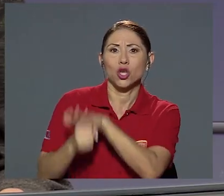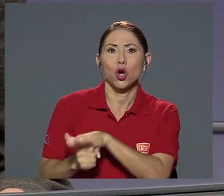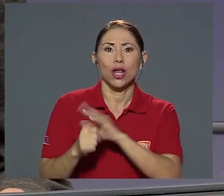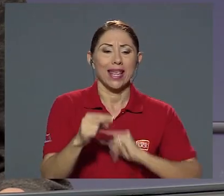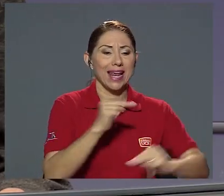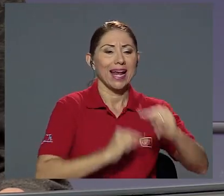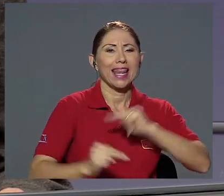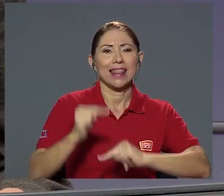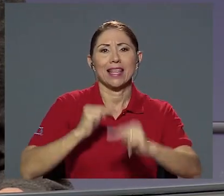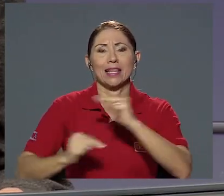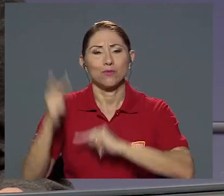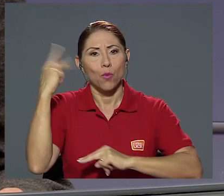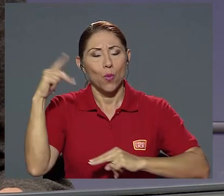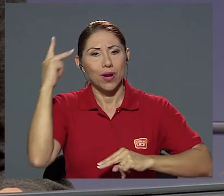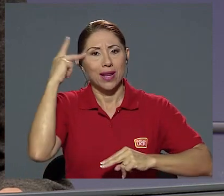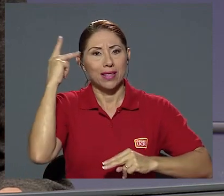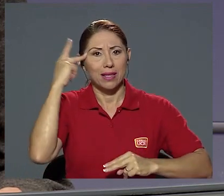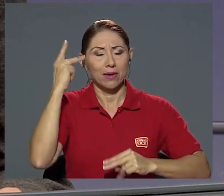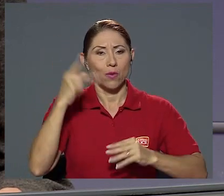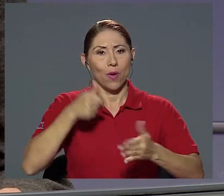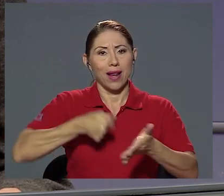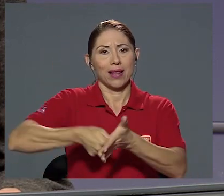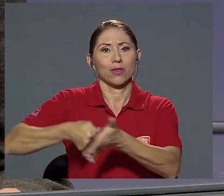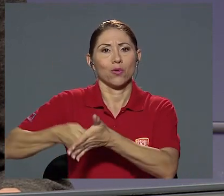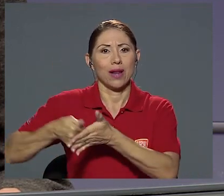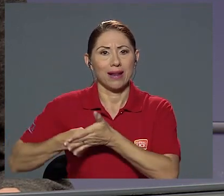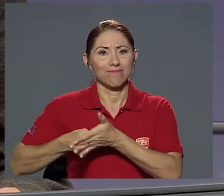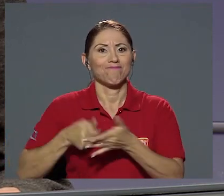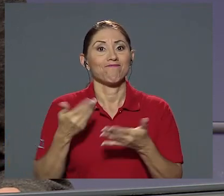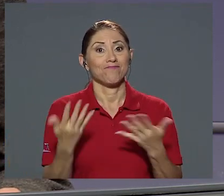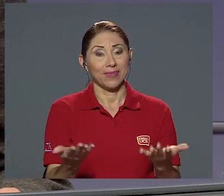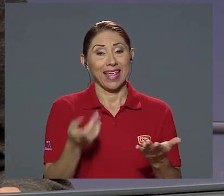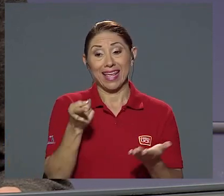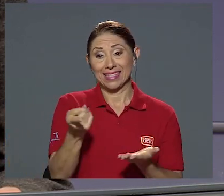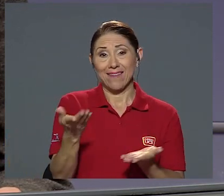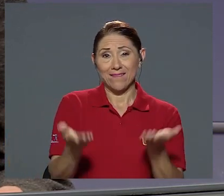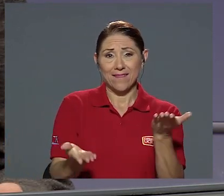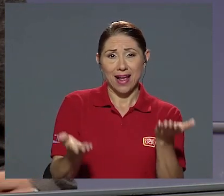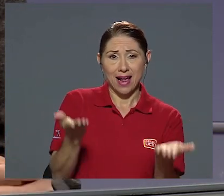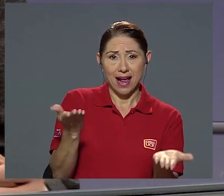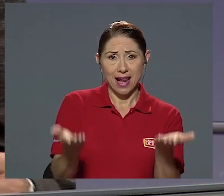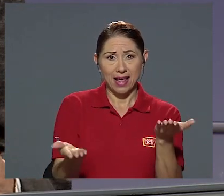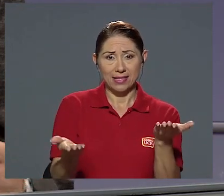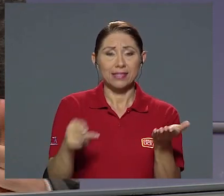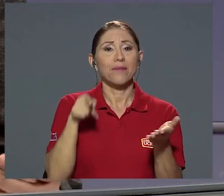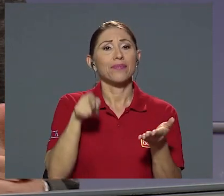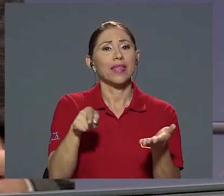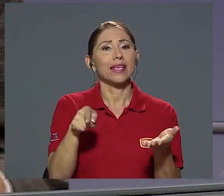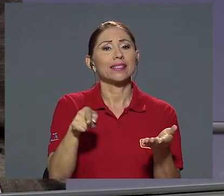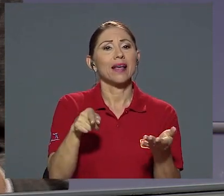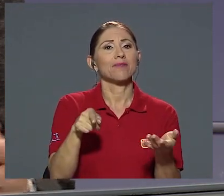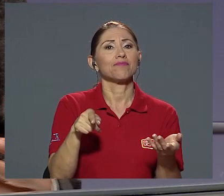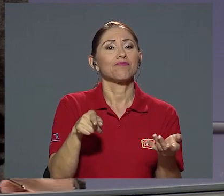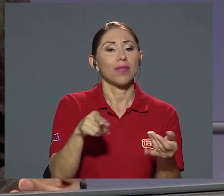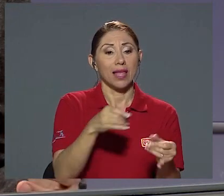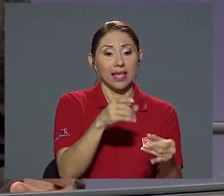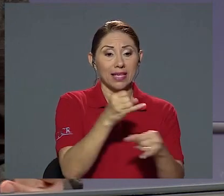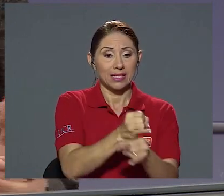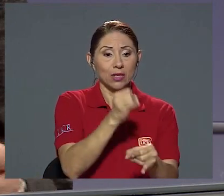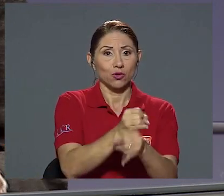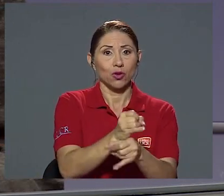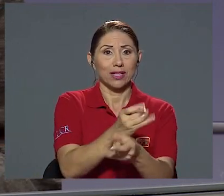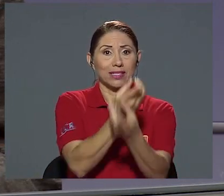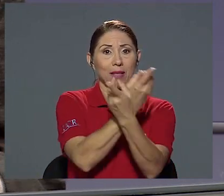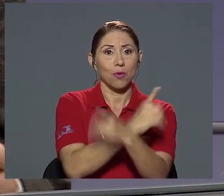clientelismo político electoral. Entonces, esa balanza o esa transformación de las